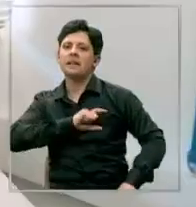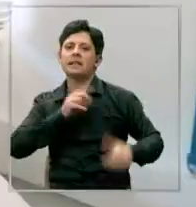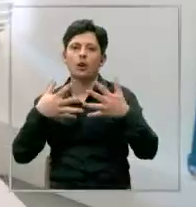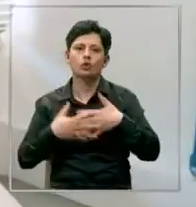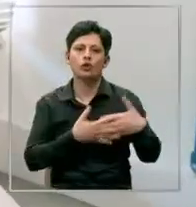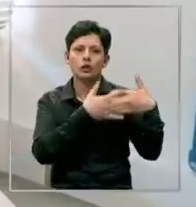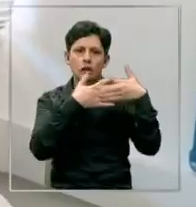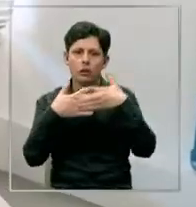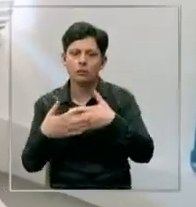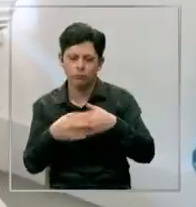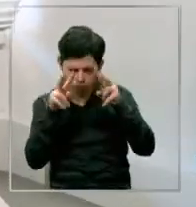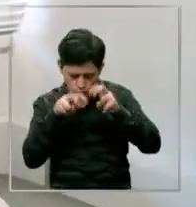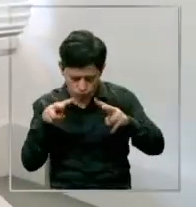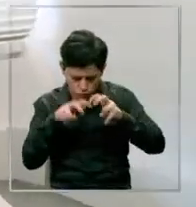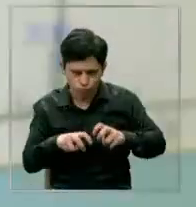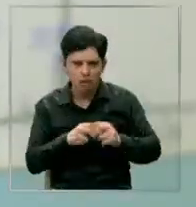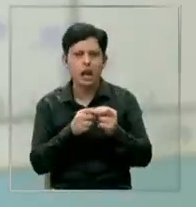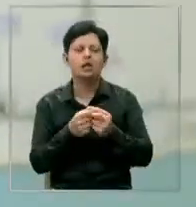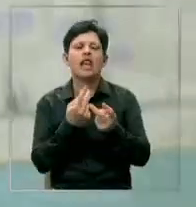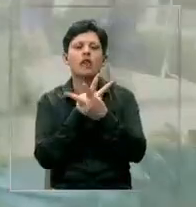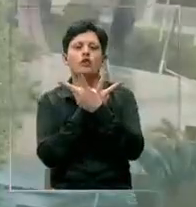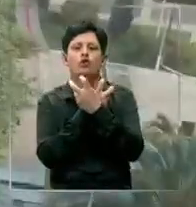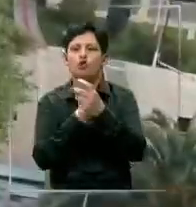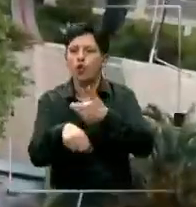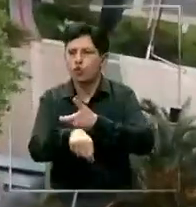primer análisis de tipo toxicológico.